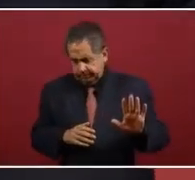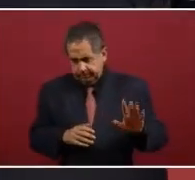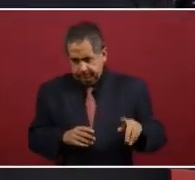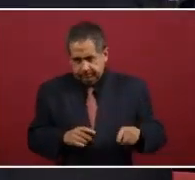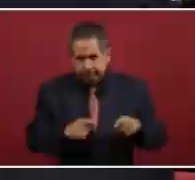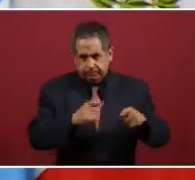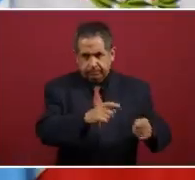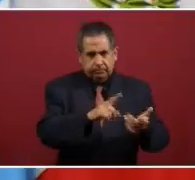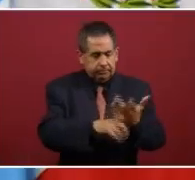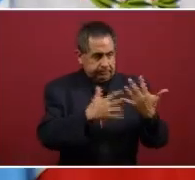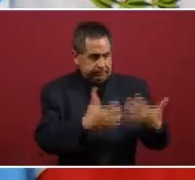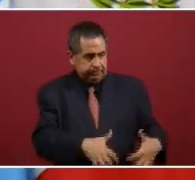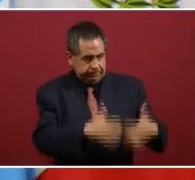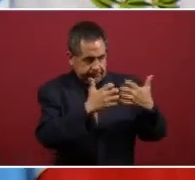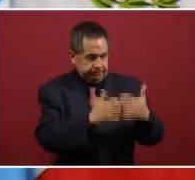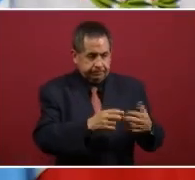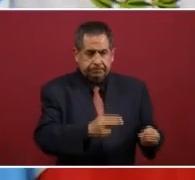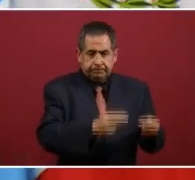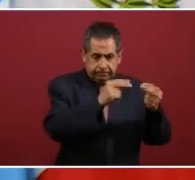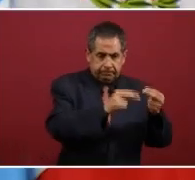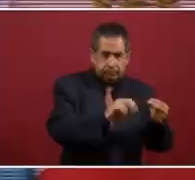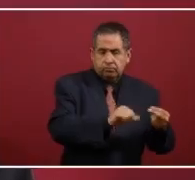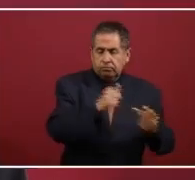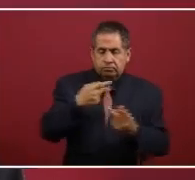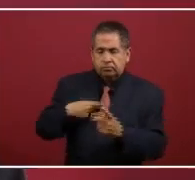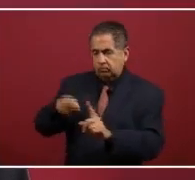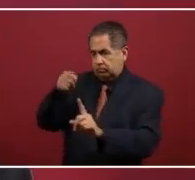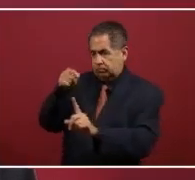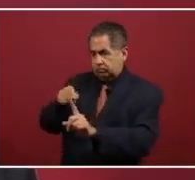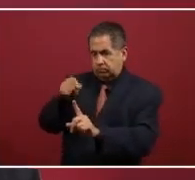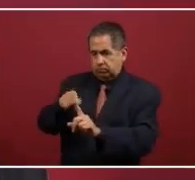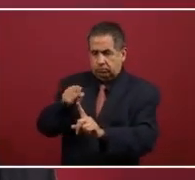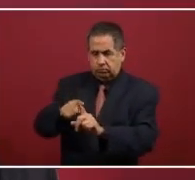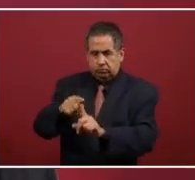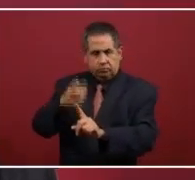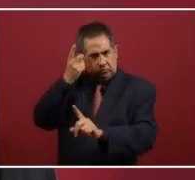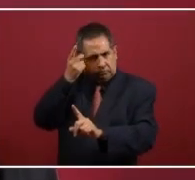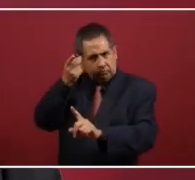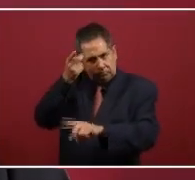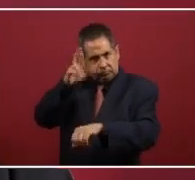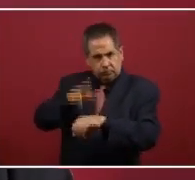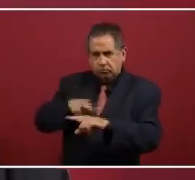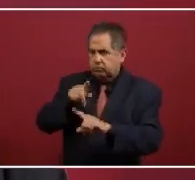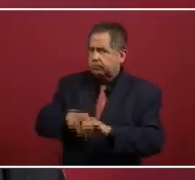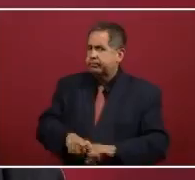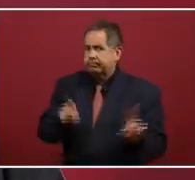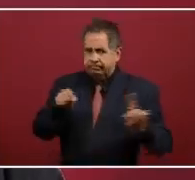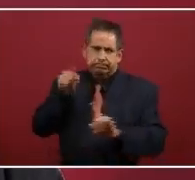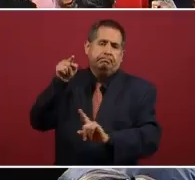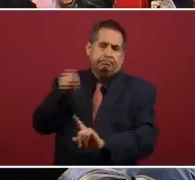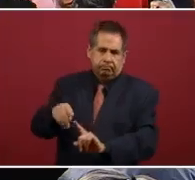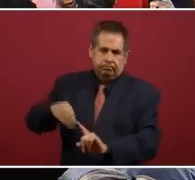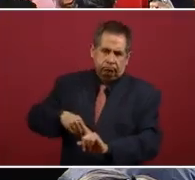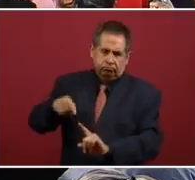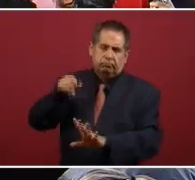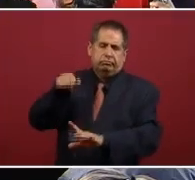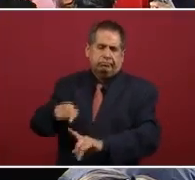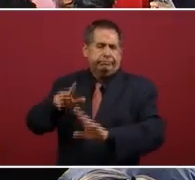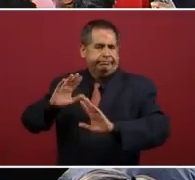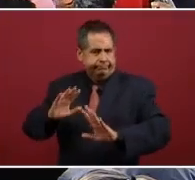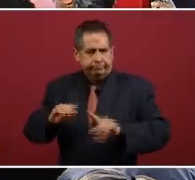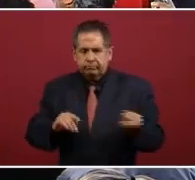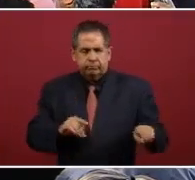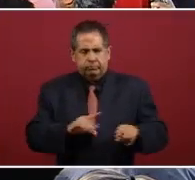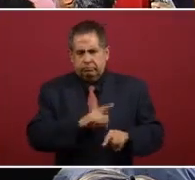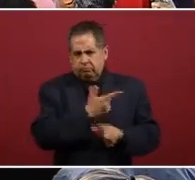Una cosa es la empresa y otra cosa es el empresario, completamente distinto. O sea,